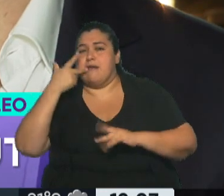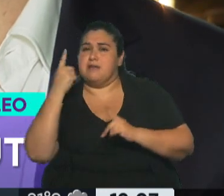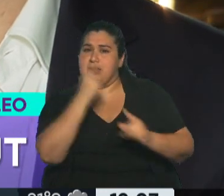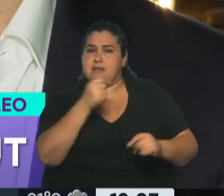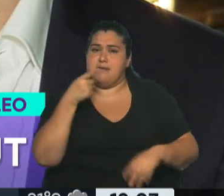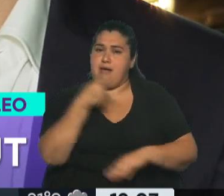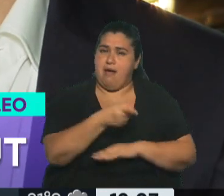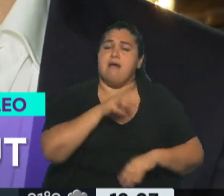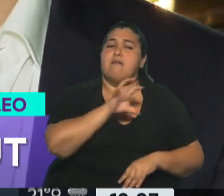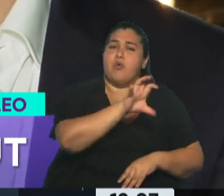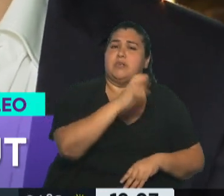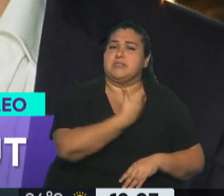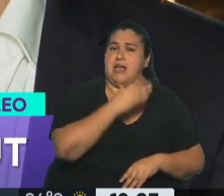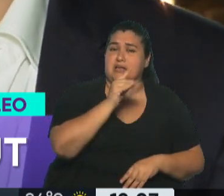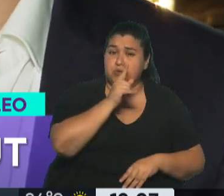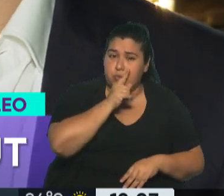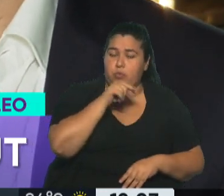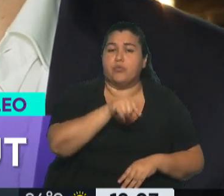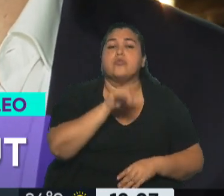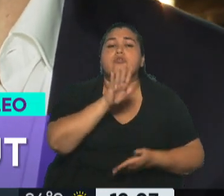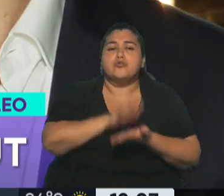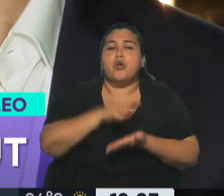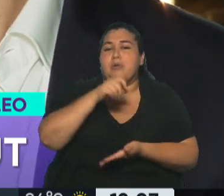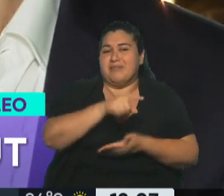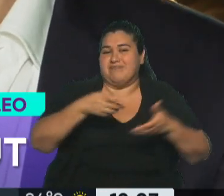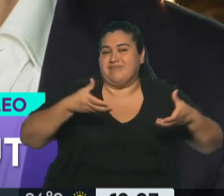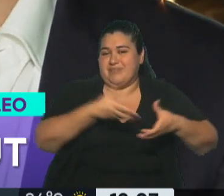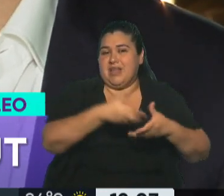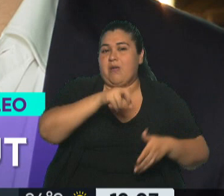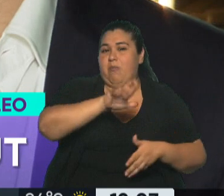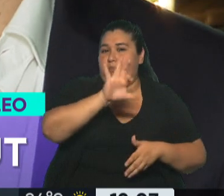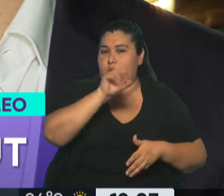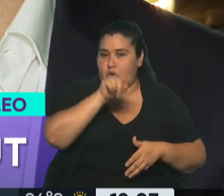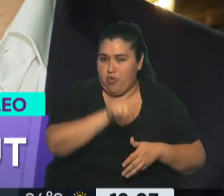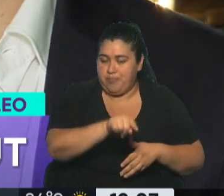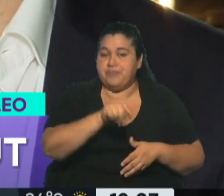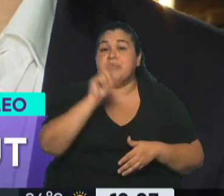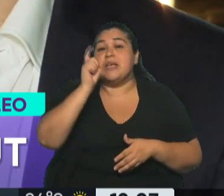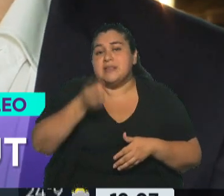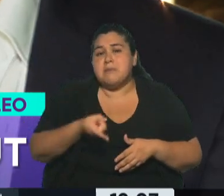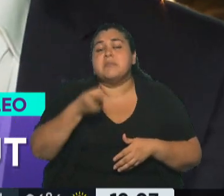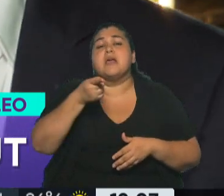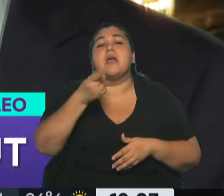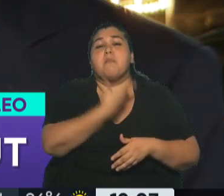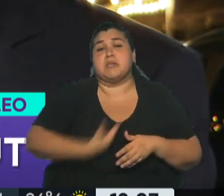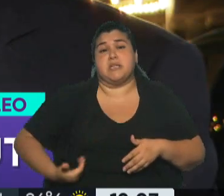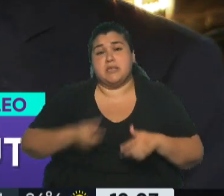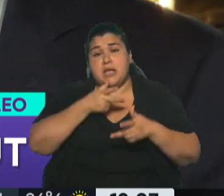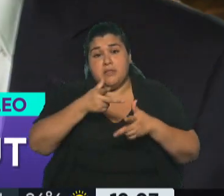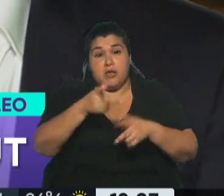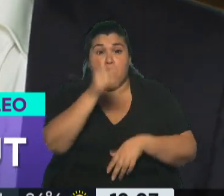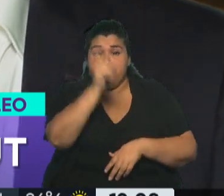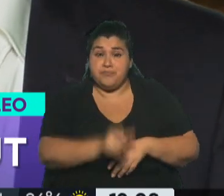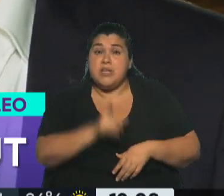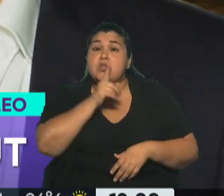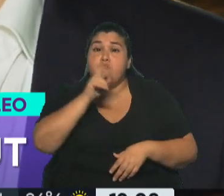Que bueno pertenece recordemos al sector del Pro y también recordamos que dentro de las repercusiones el presidente dijo que Torres no